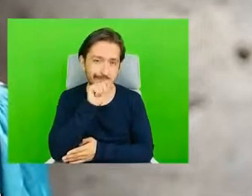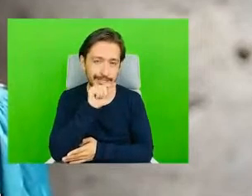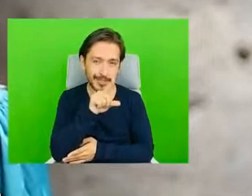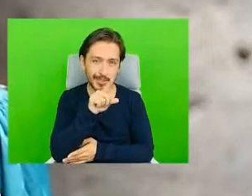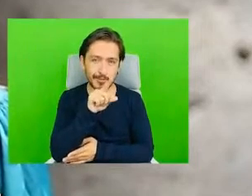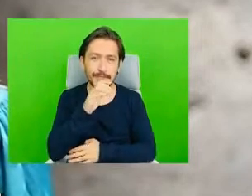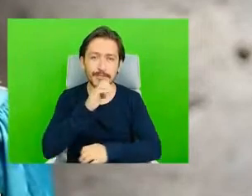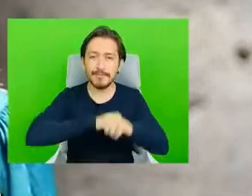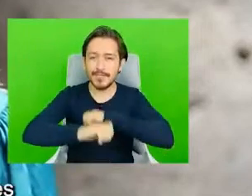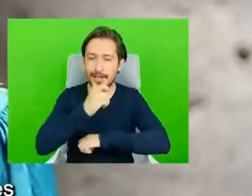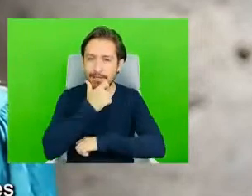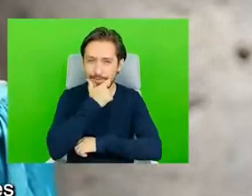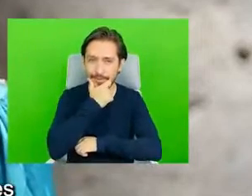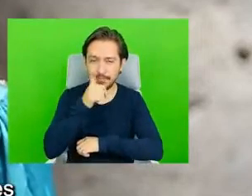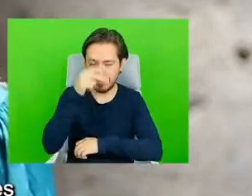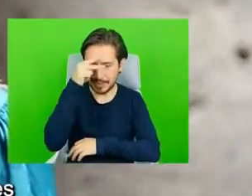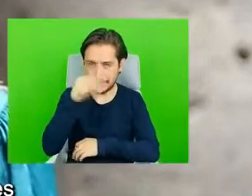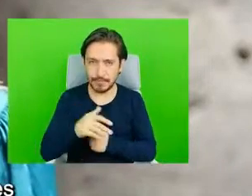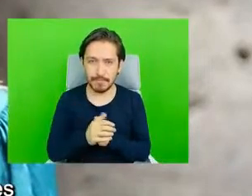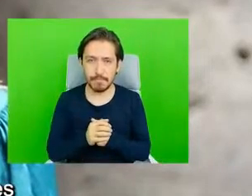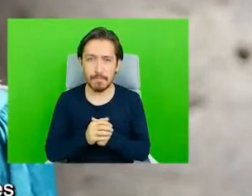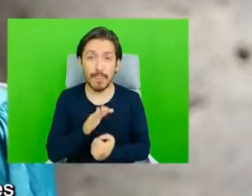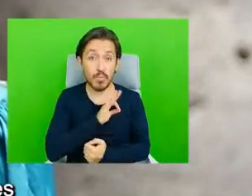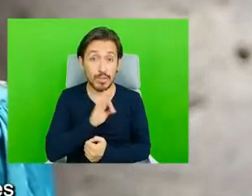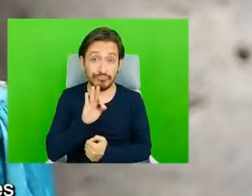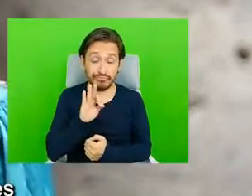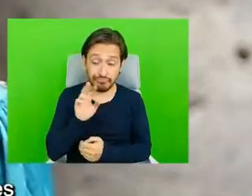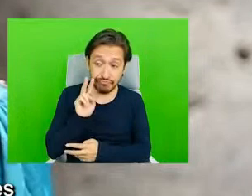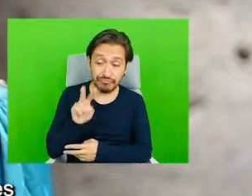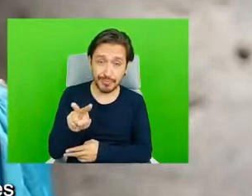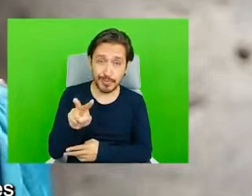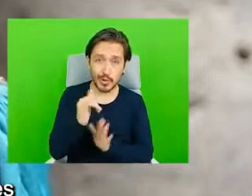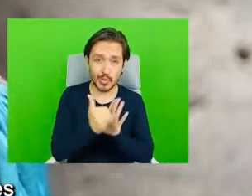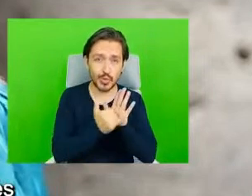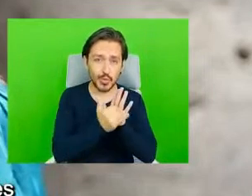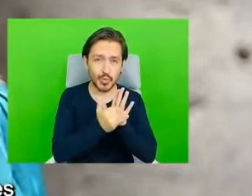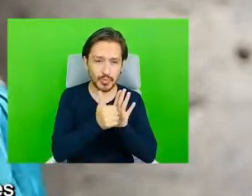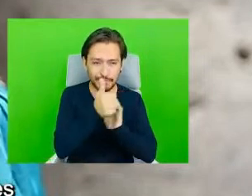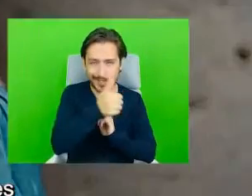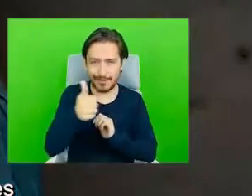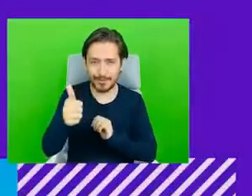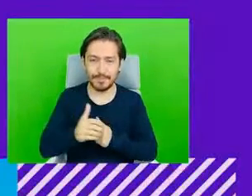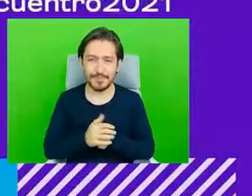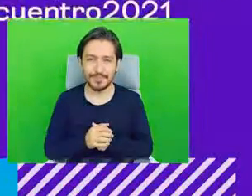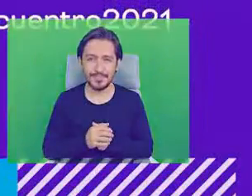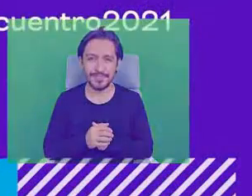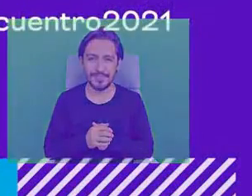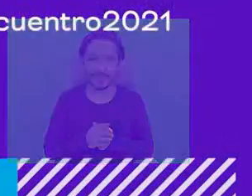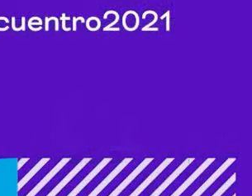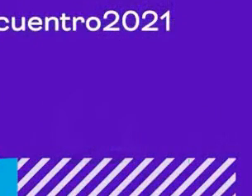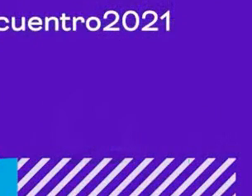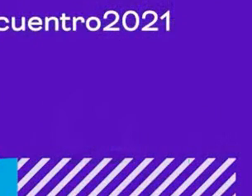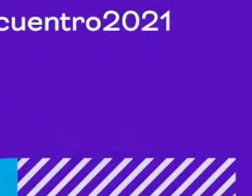en el canal de British Council México. También nos puedes encontrar en los canales de YouTube correspondientes. Thank you.